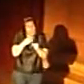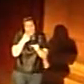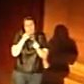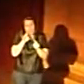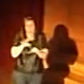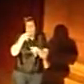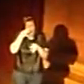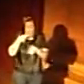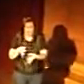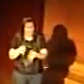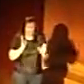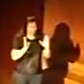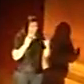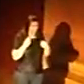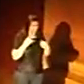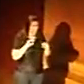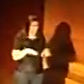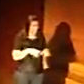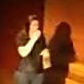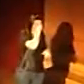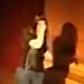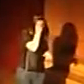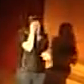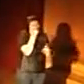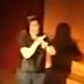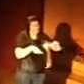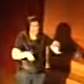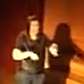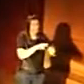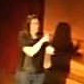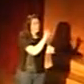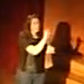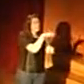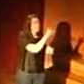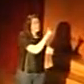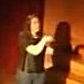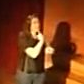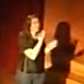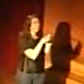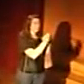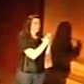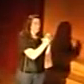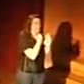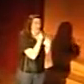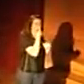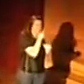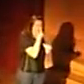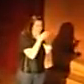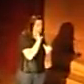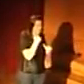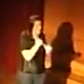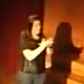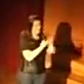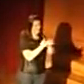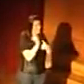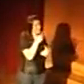mismos años de un tipo de mentalidad a otra pero también villamil introduce algo que es muy interesante se ha dicho ya y se